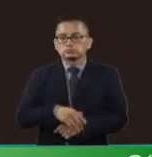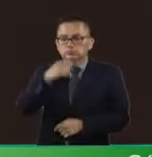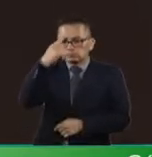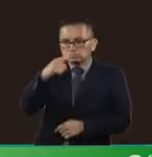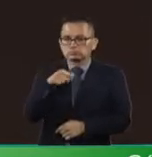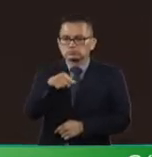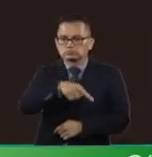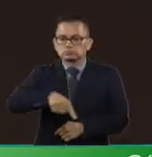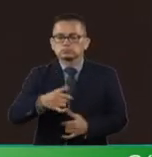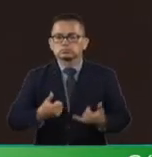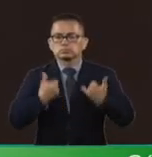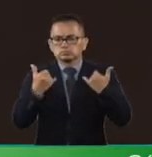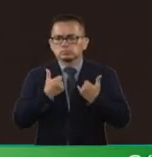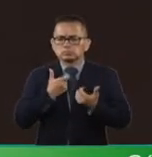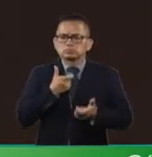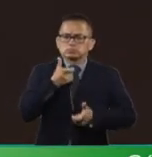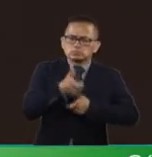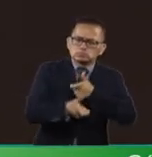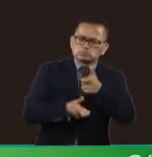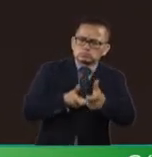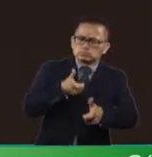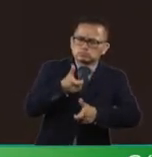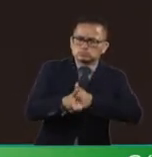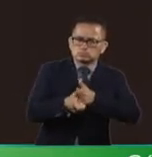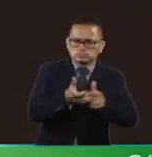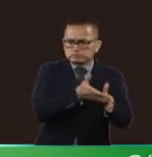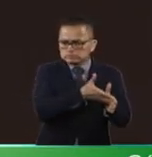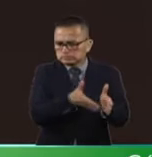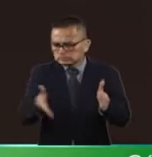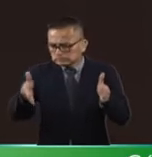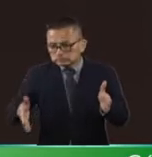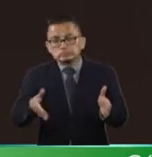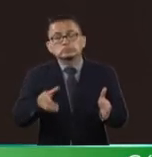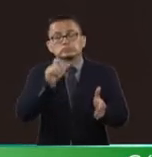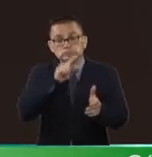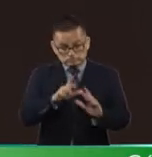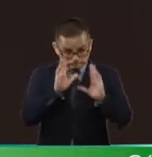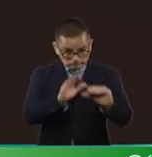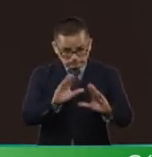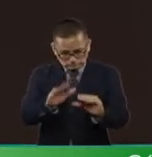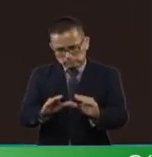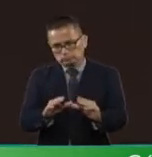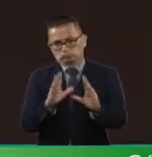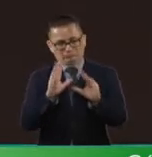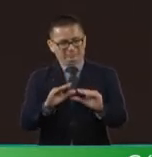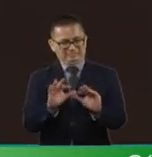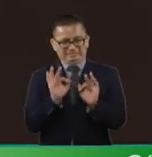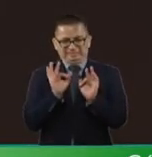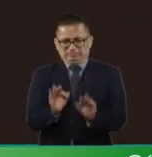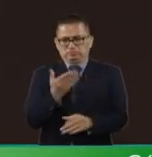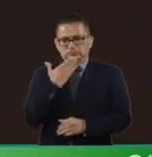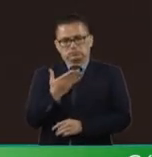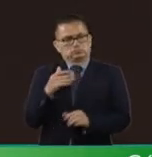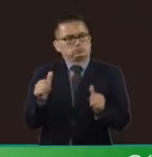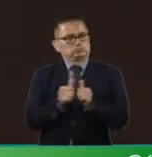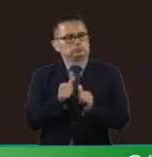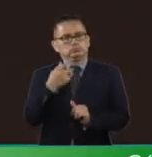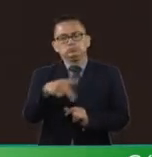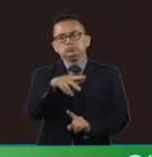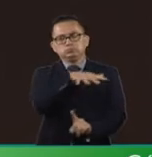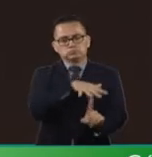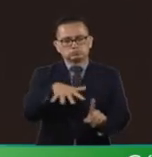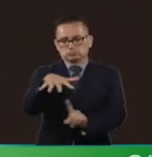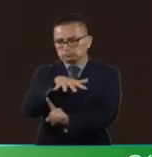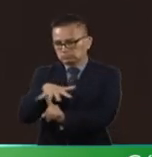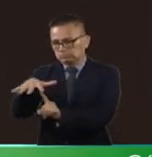apoyo económico a efecto de capacitarse, resulte en una capacitación efectiva que se adapte a las diferentes regiones